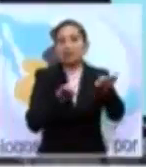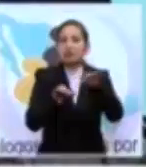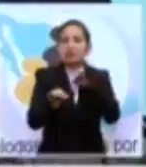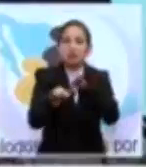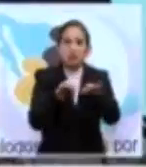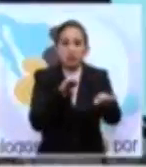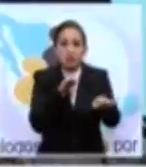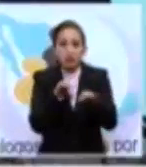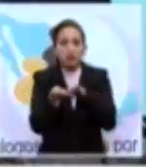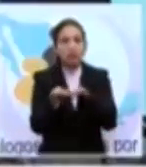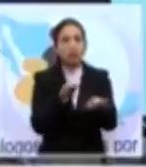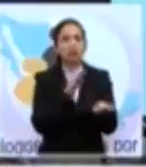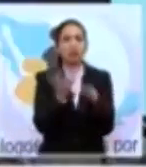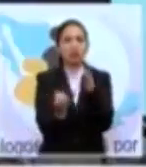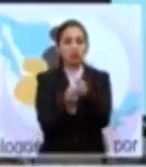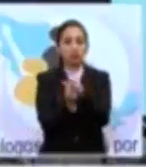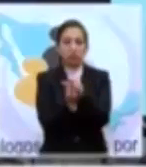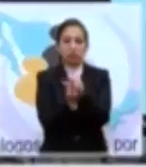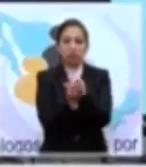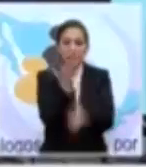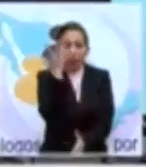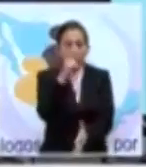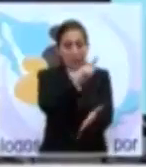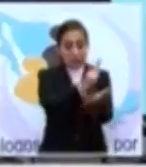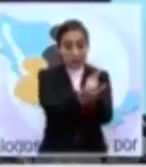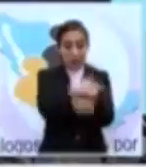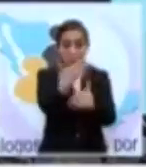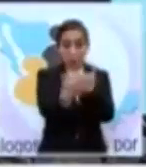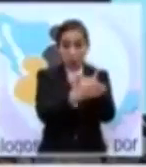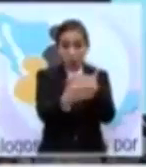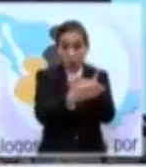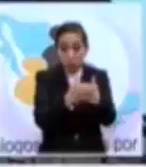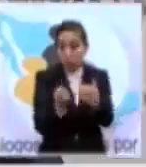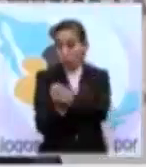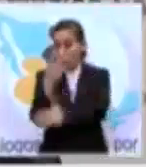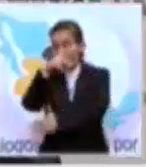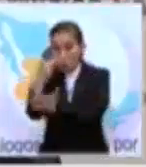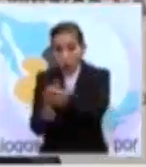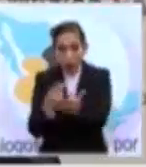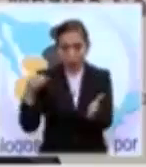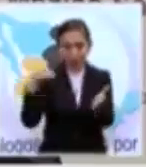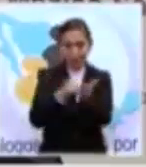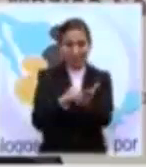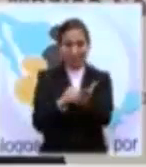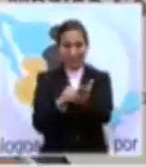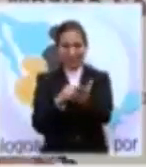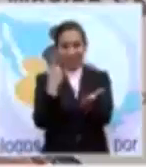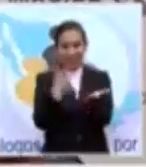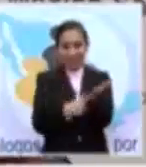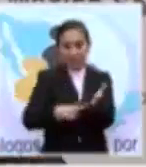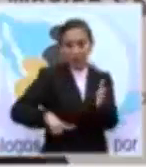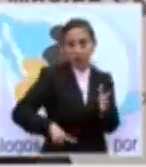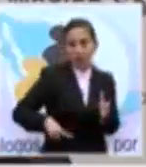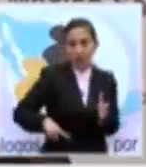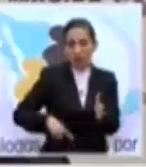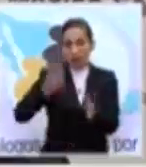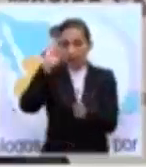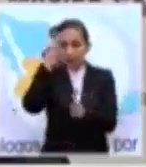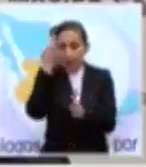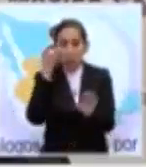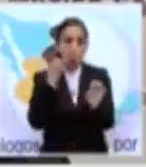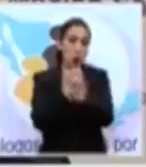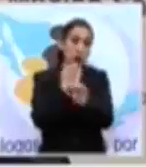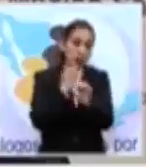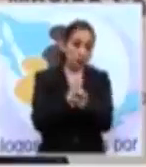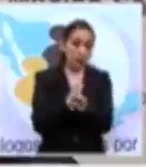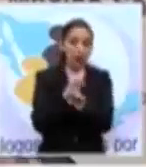que las nuevas reformas que hagamos y los nuevos programas que implementen los gobiernos federales, estatales y municipales, pues